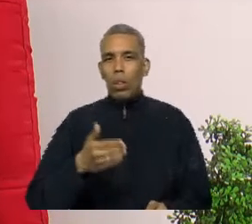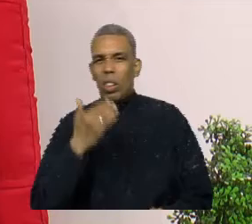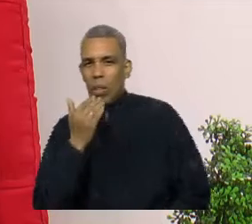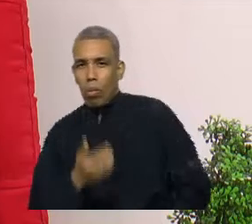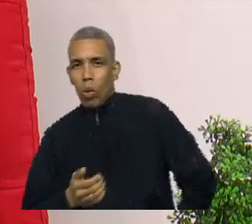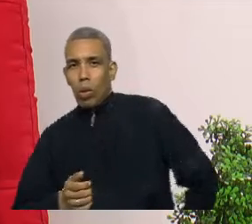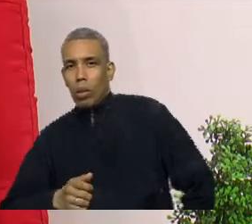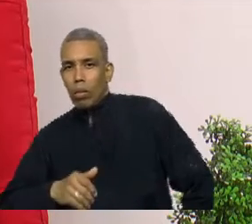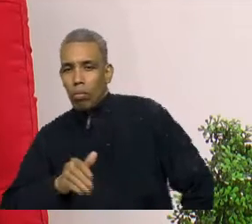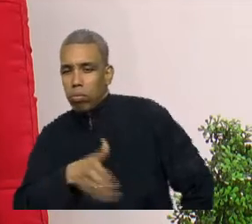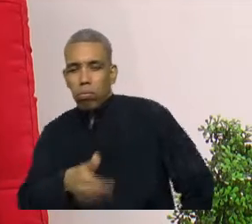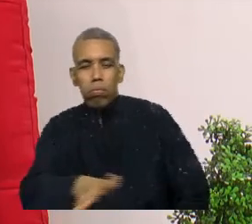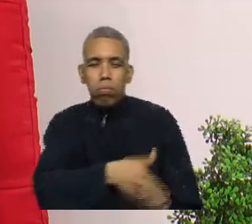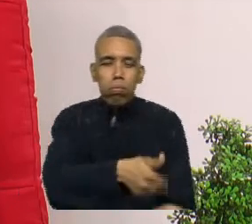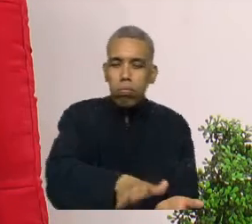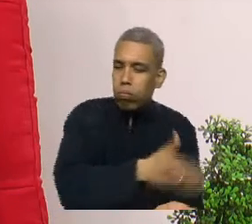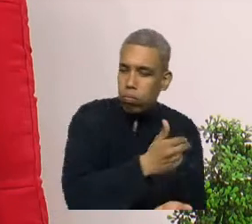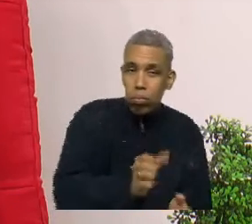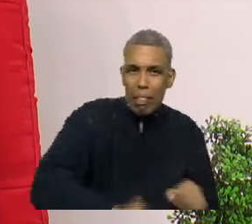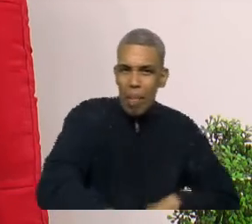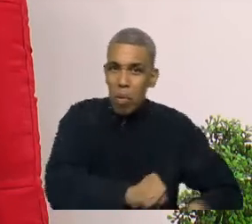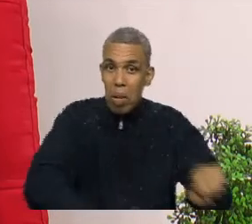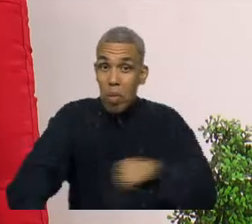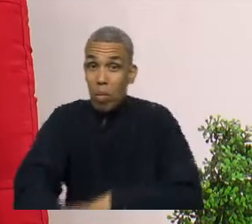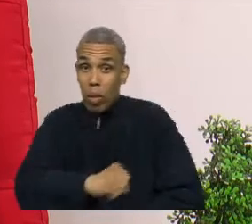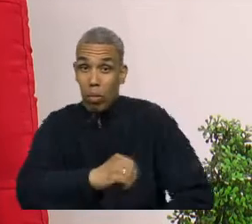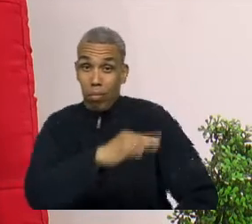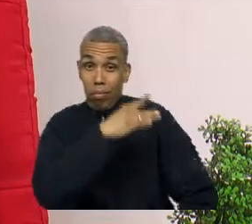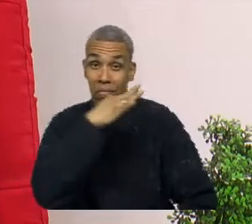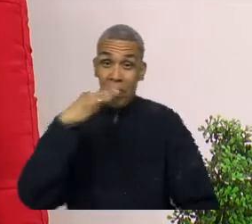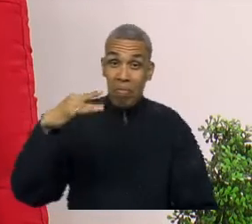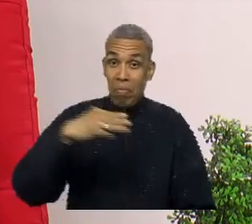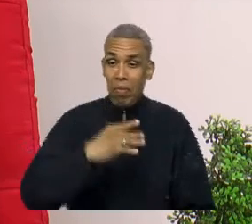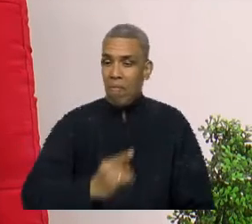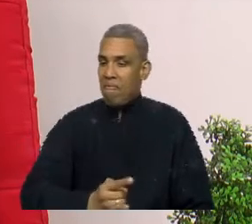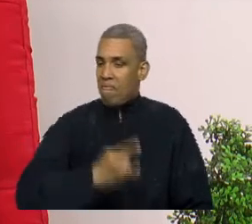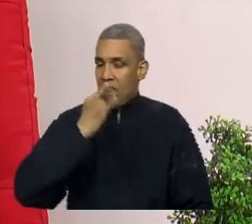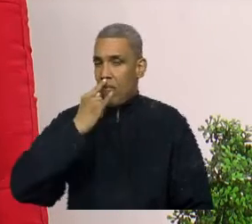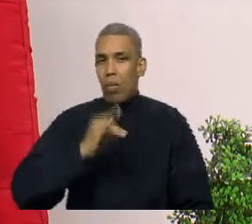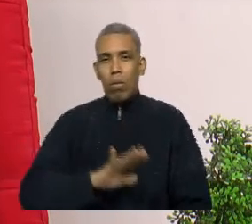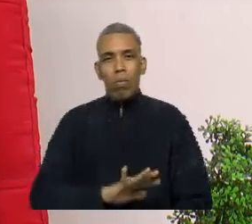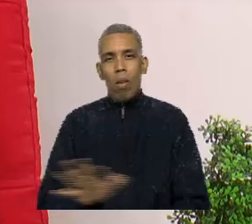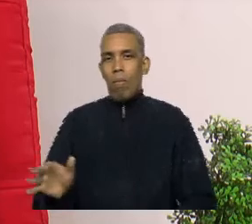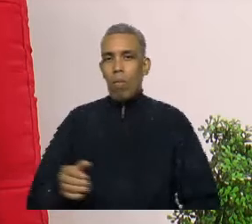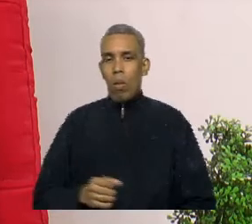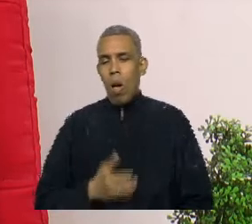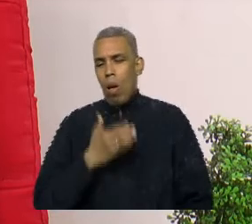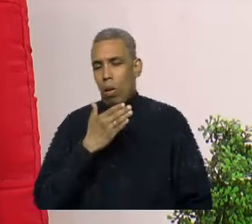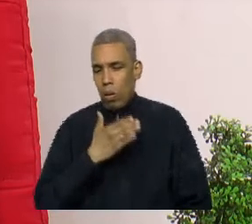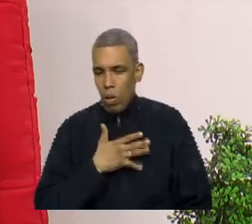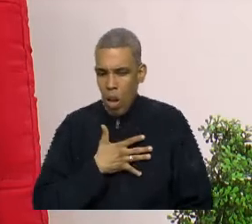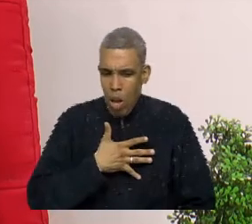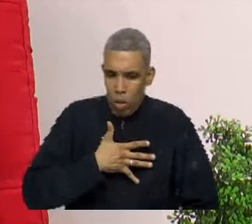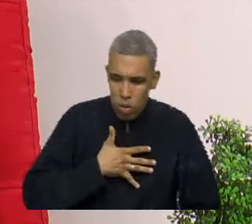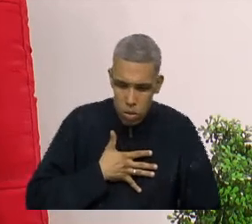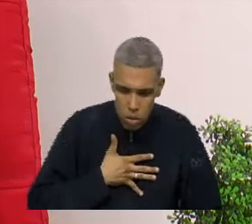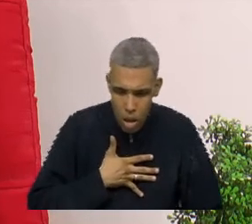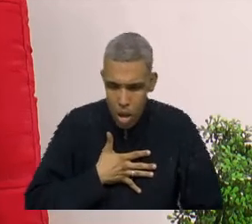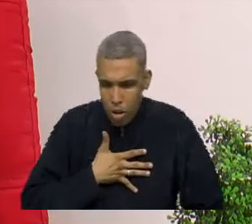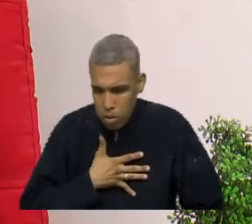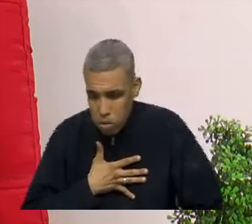ácaros, al frío, ¿sí?, puede ocasionar un ataque o una crisis asmática. Okay.